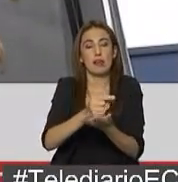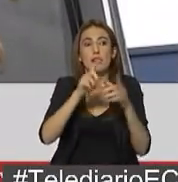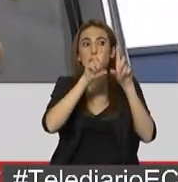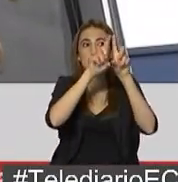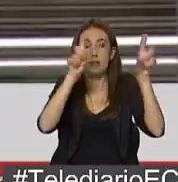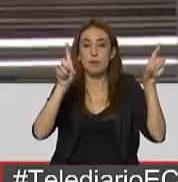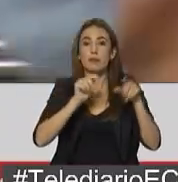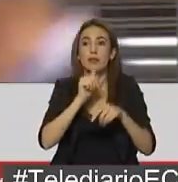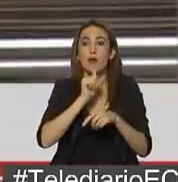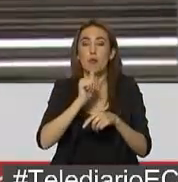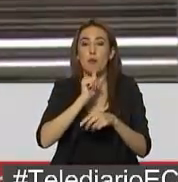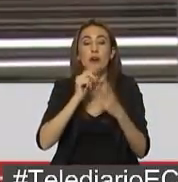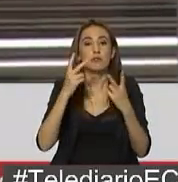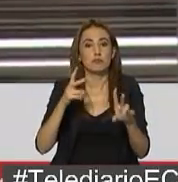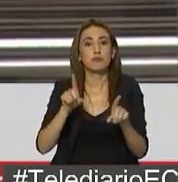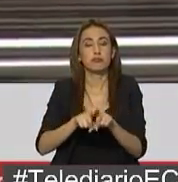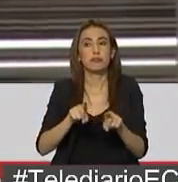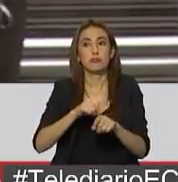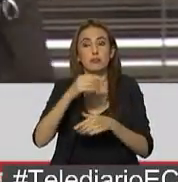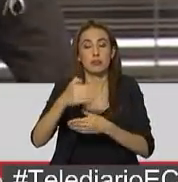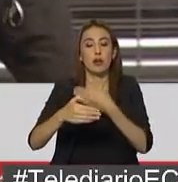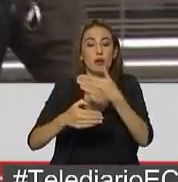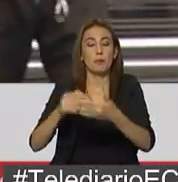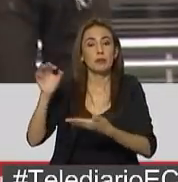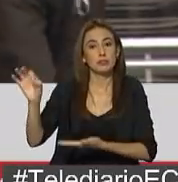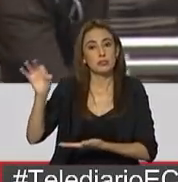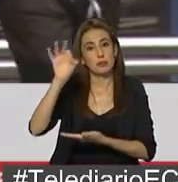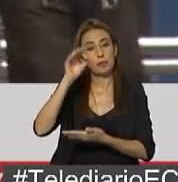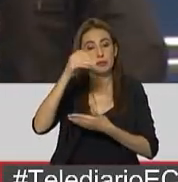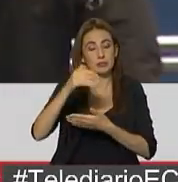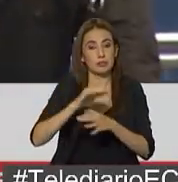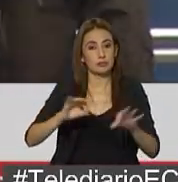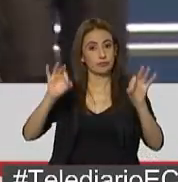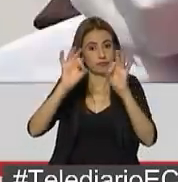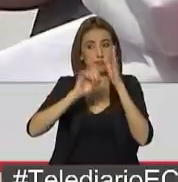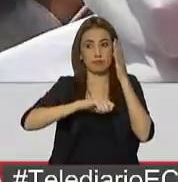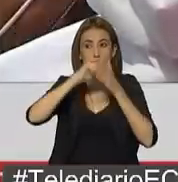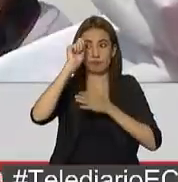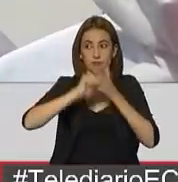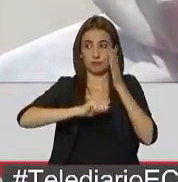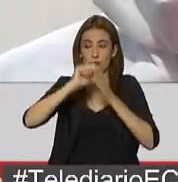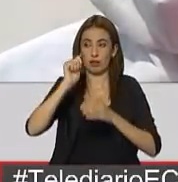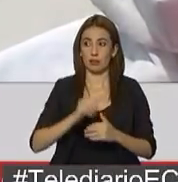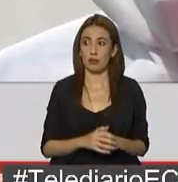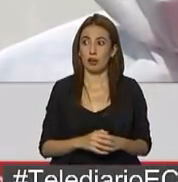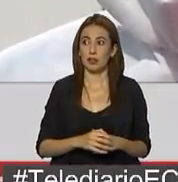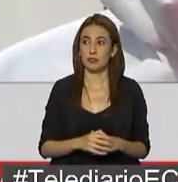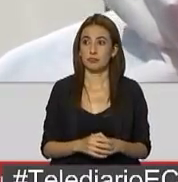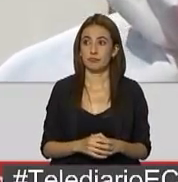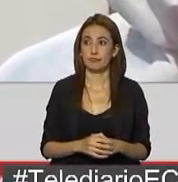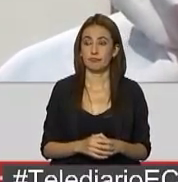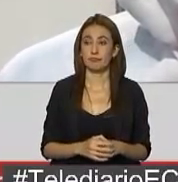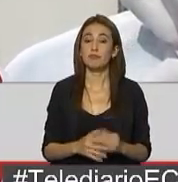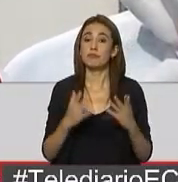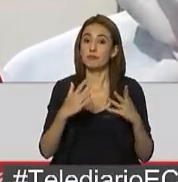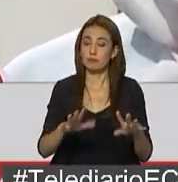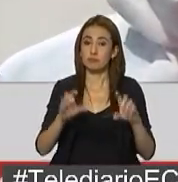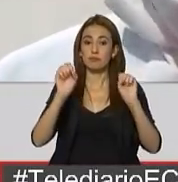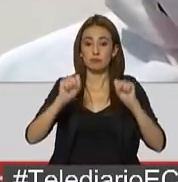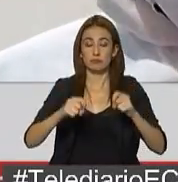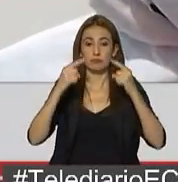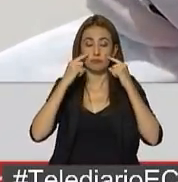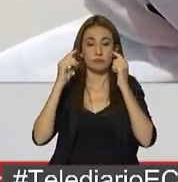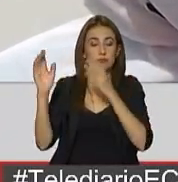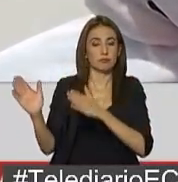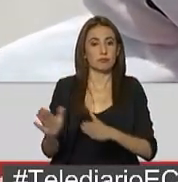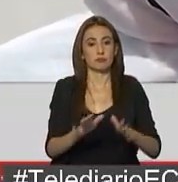obras públicas y los representantes de las firmas involucradas en las contrataciones. Vamos a llamar a versión a los concejales